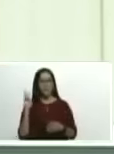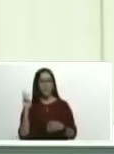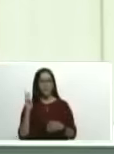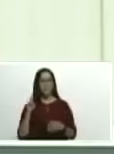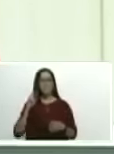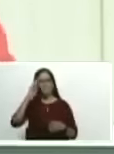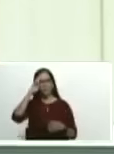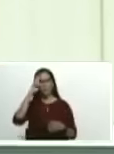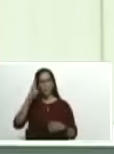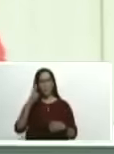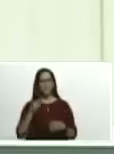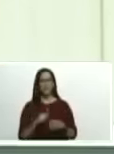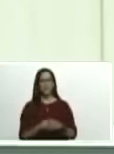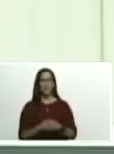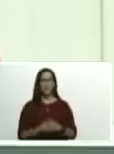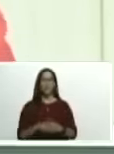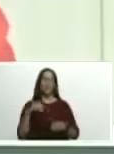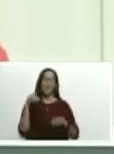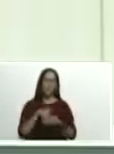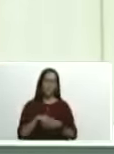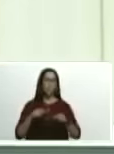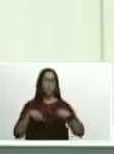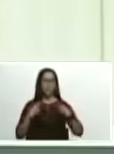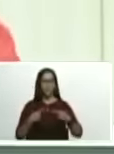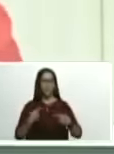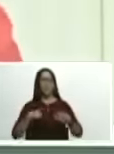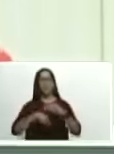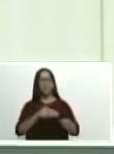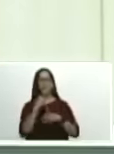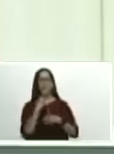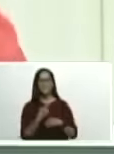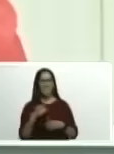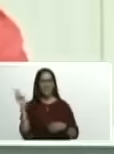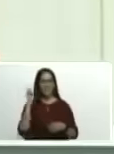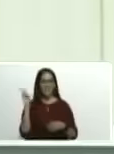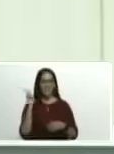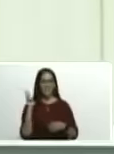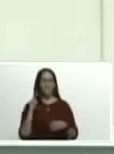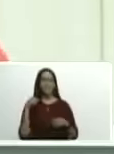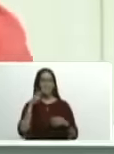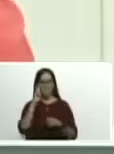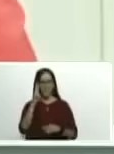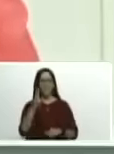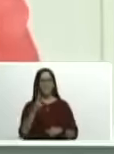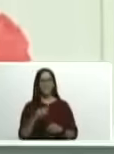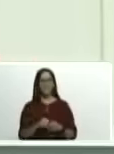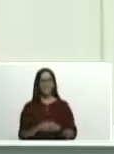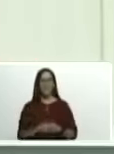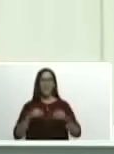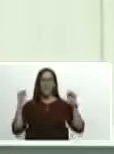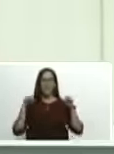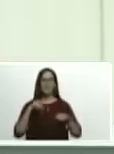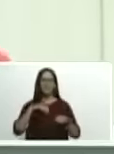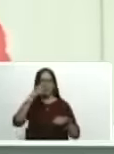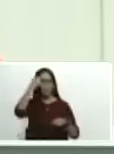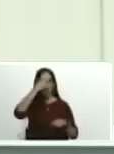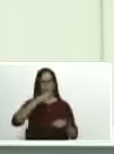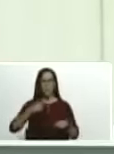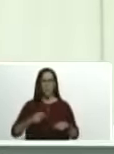se respeta. Con el voto popular vamos a decir a Venezuela se respeta. Aquí está el